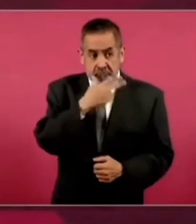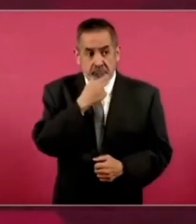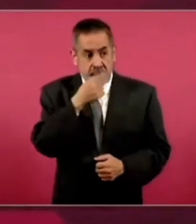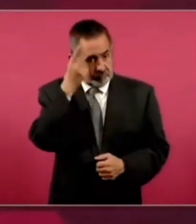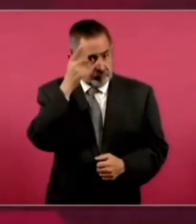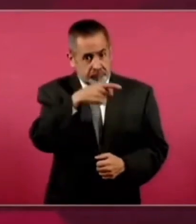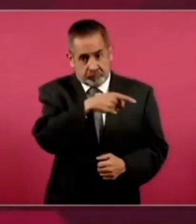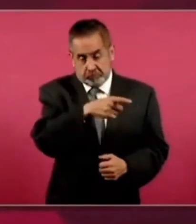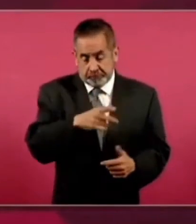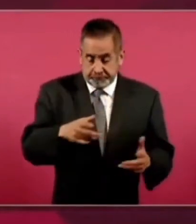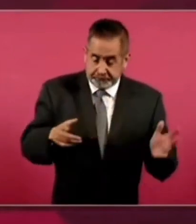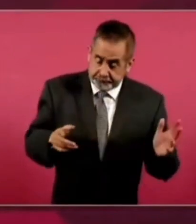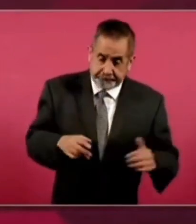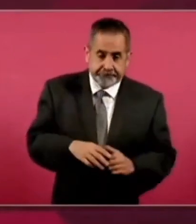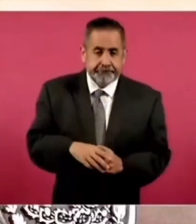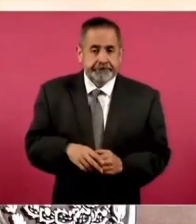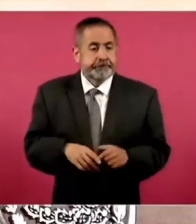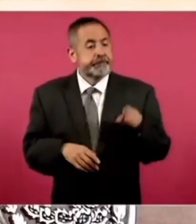Él quisiera,